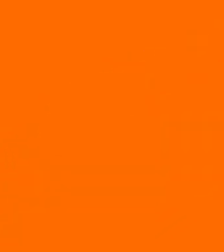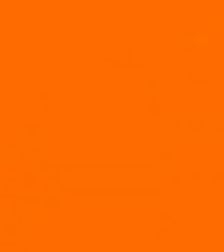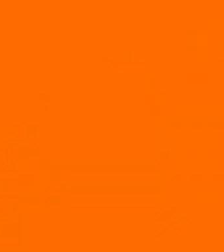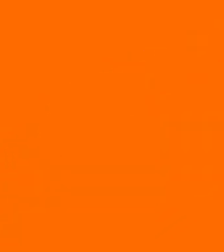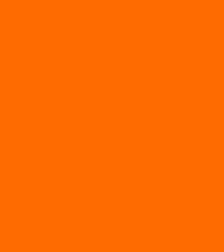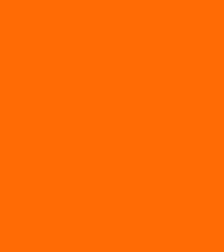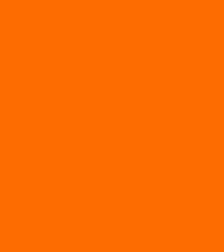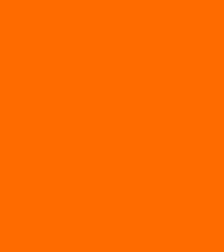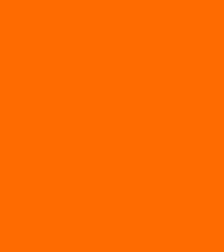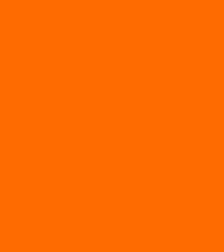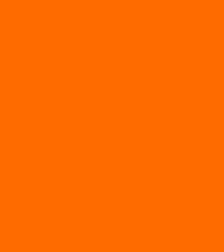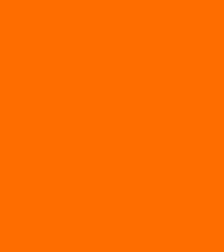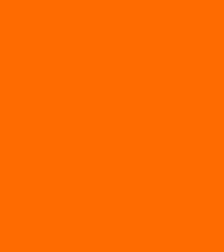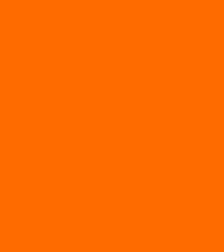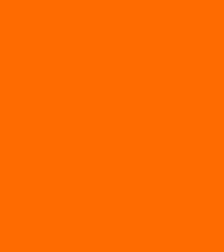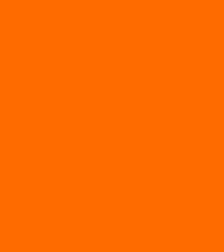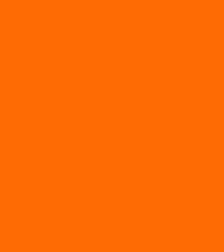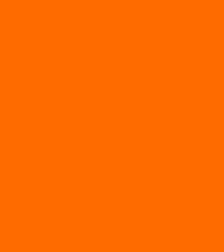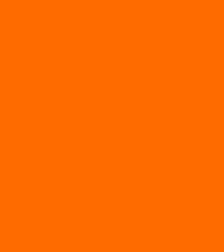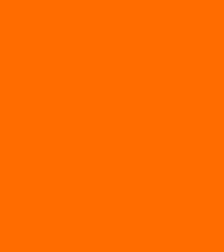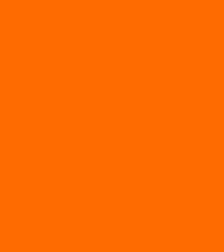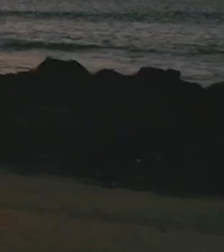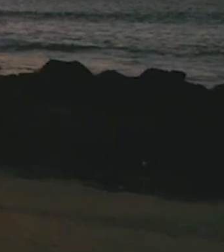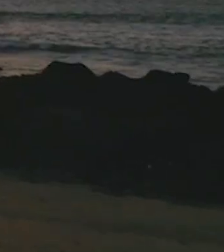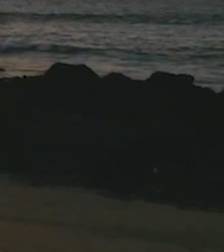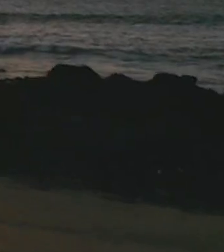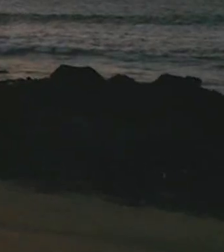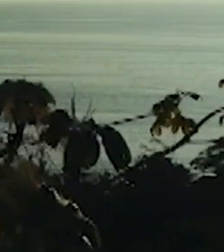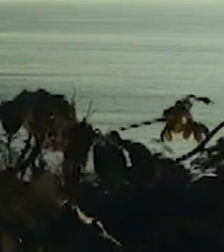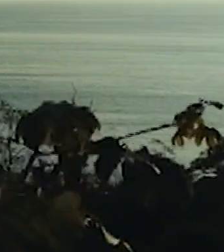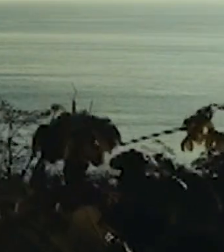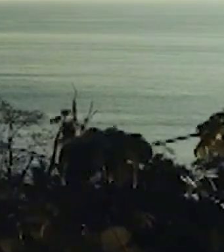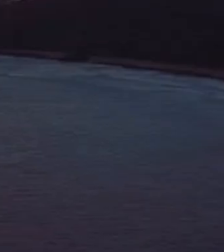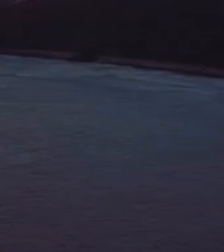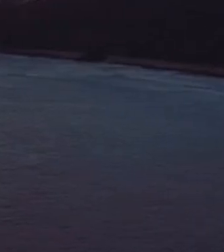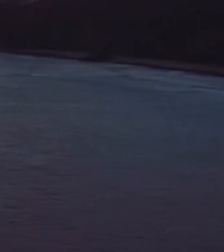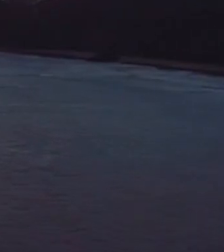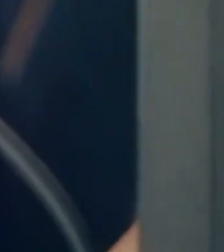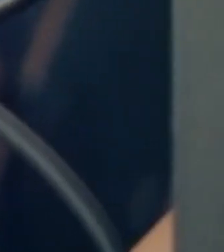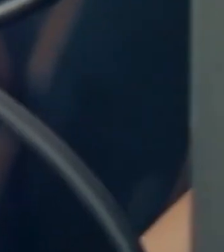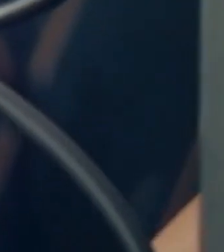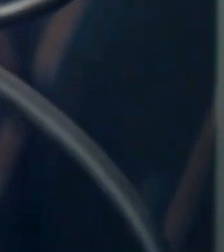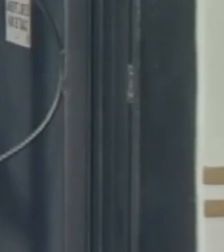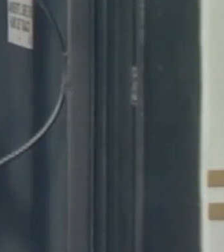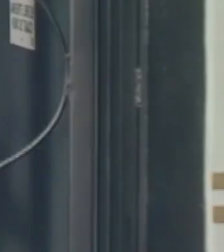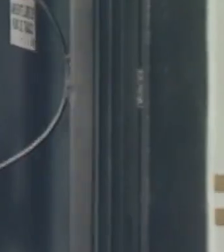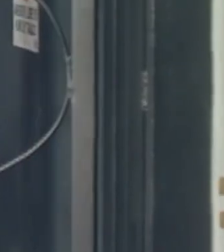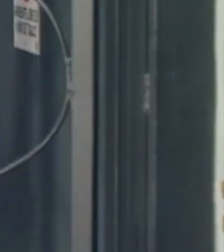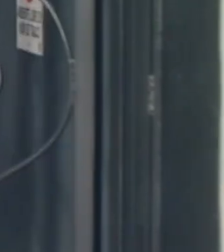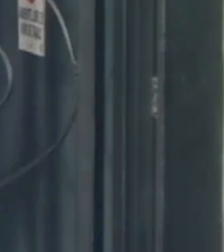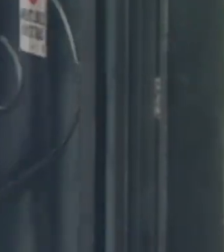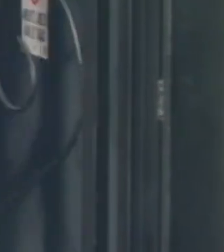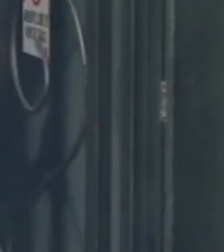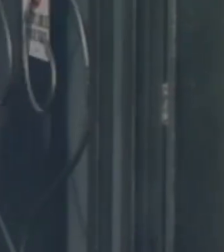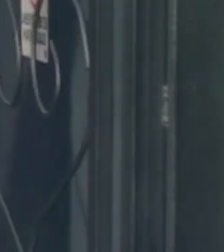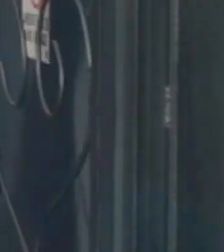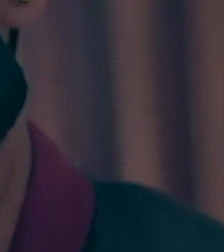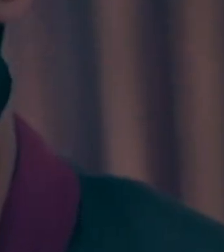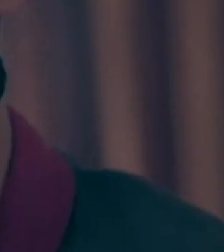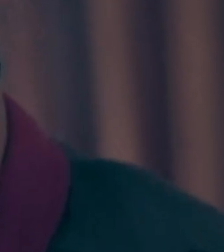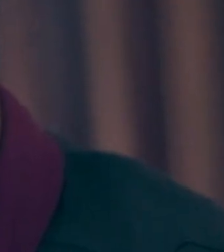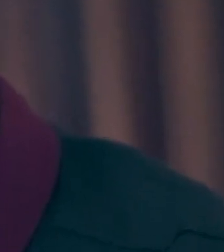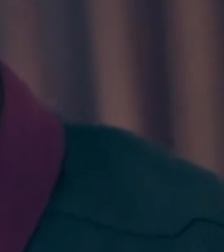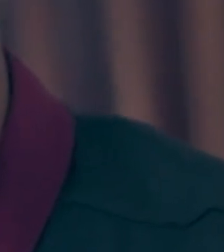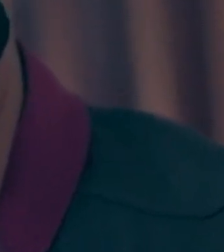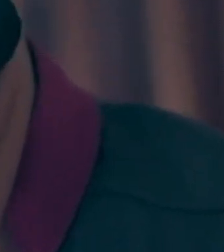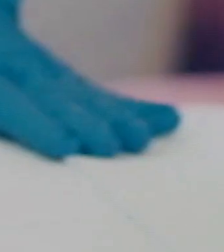4101-5910. Popular Pensiones, el asesor de su futuro. Lo que más nos emociona es poder recibirlos de nuevo, para que